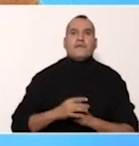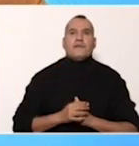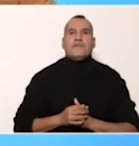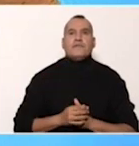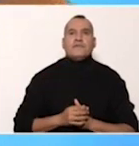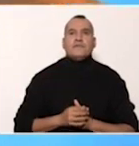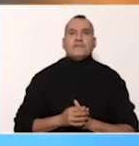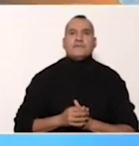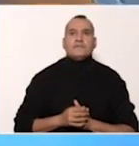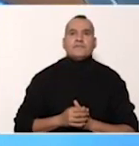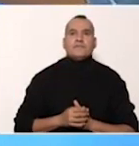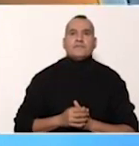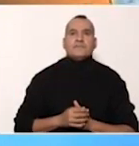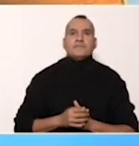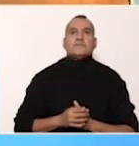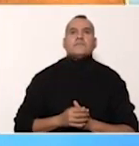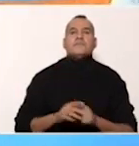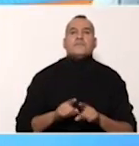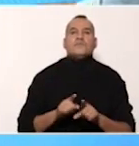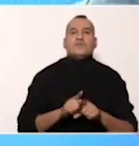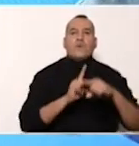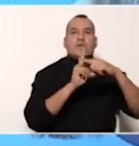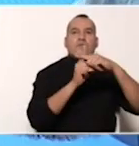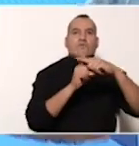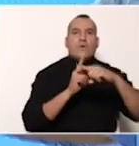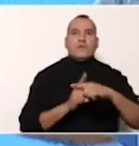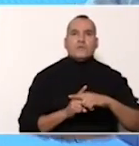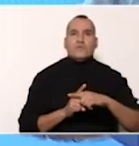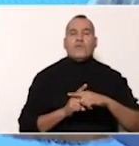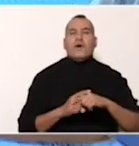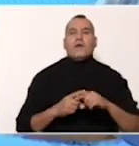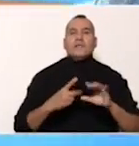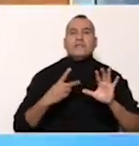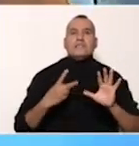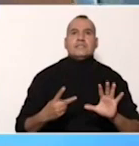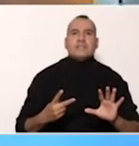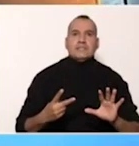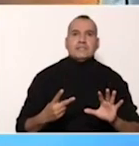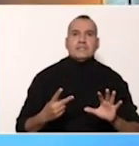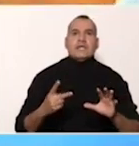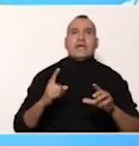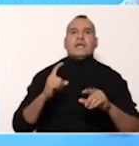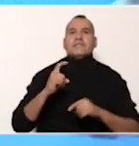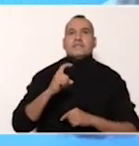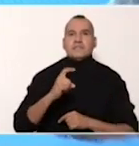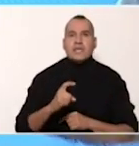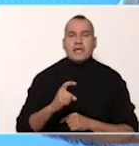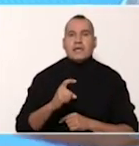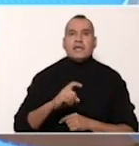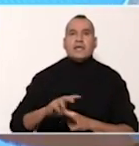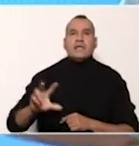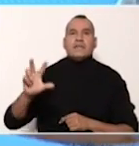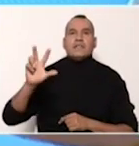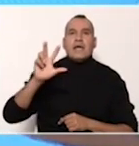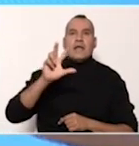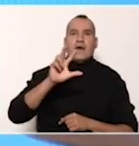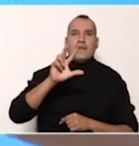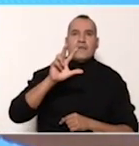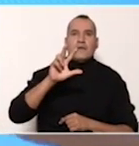x al cuadrado. Aquí los signos también son iguales, coloco el mismo signo y sumo 4 más 3,